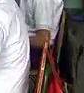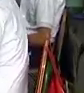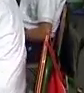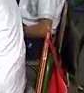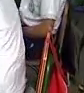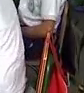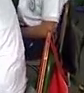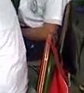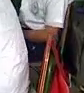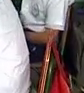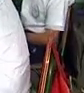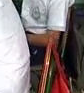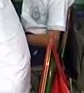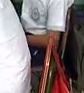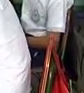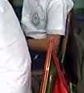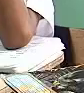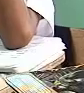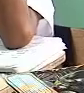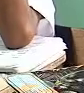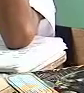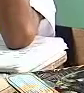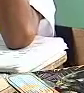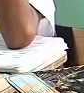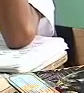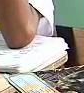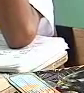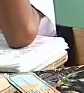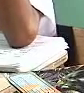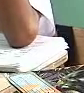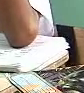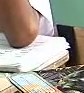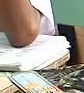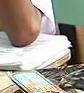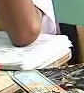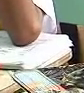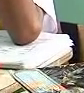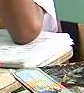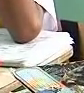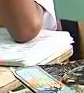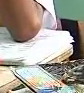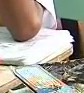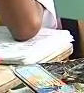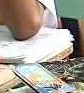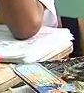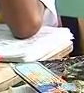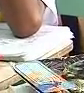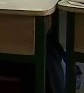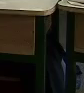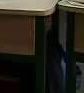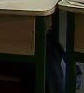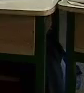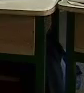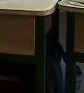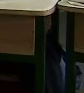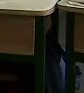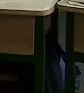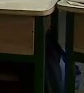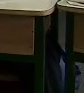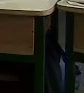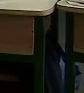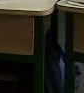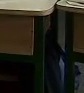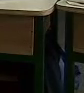hacer. Cuando los niños emprenden el viaje por el conocimiento y salen a la luz temas complejos, empiezan a multiplicarse sus ideas, dudas